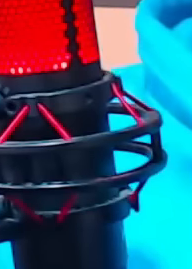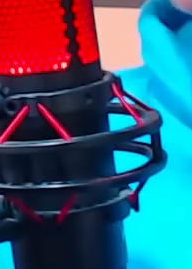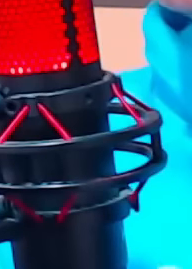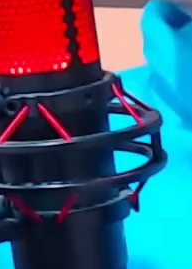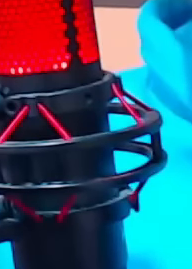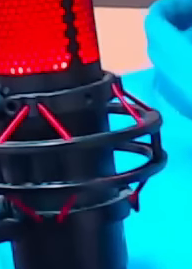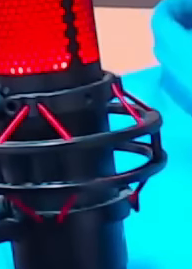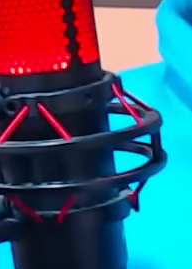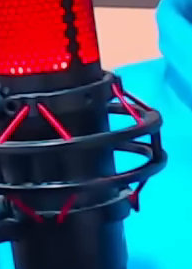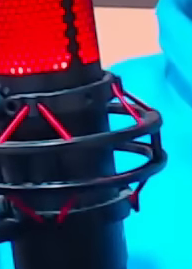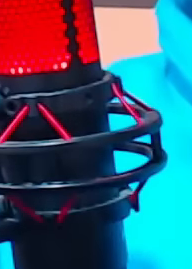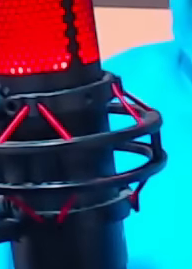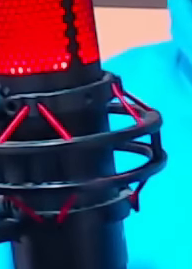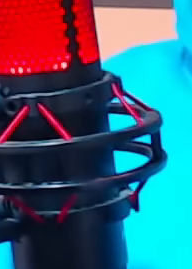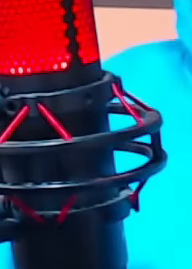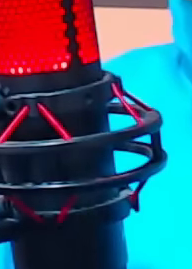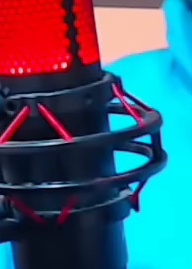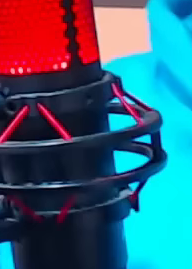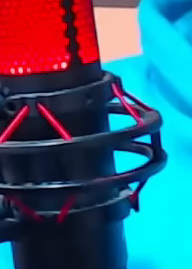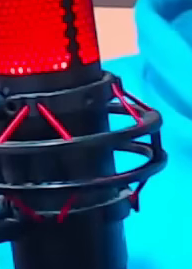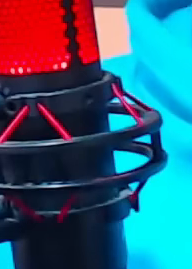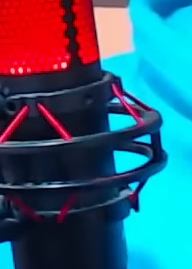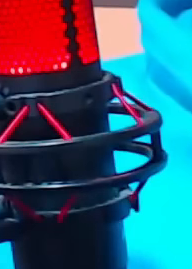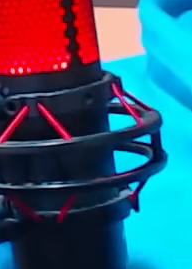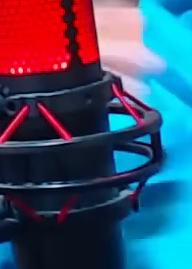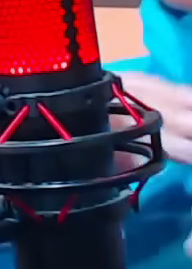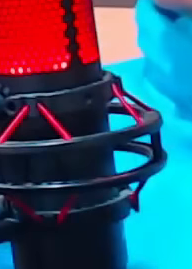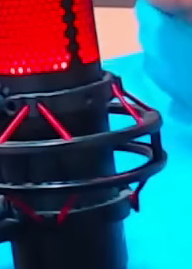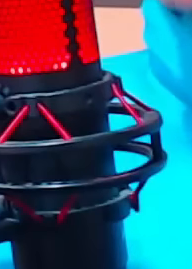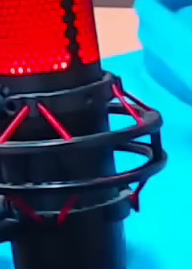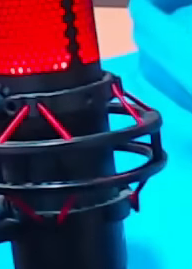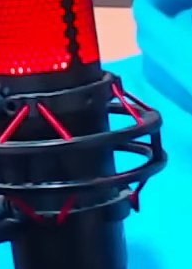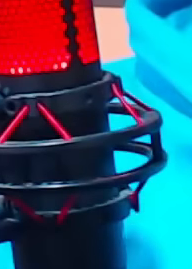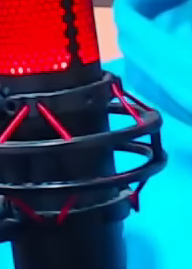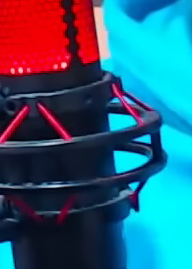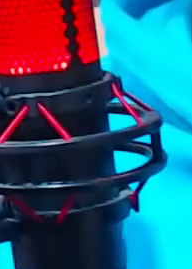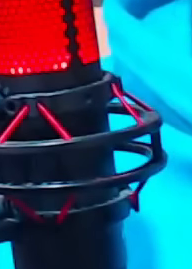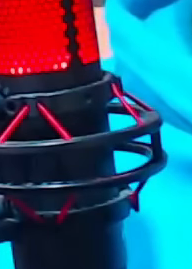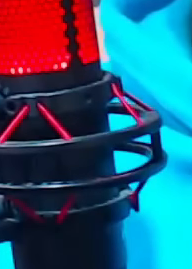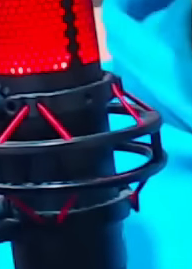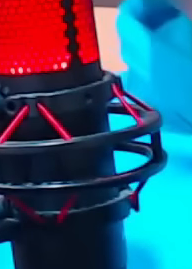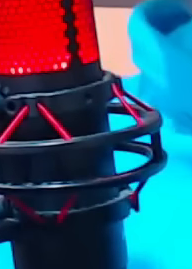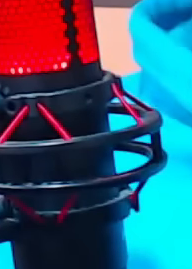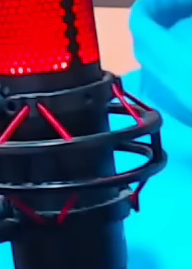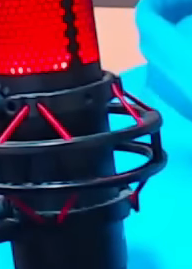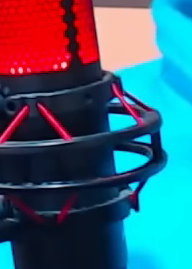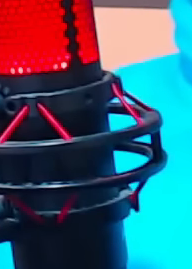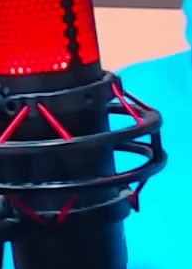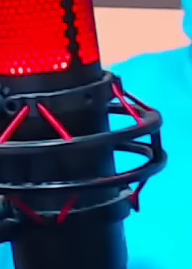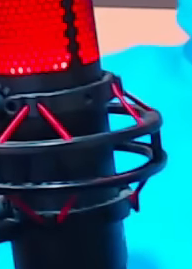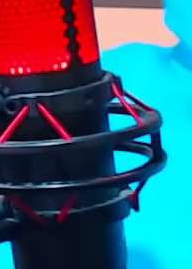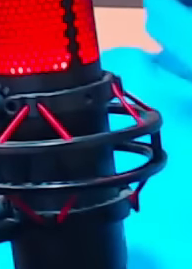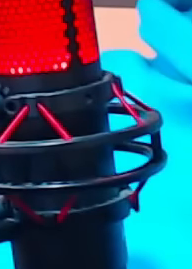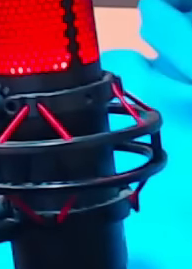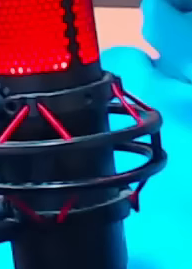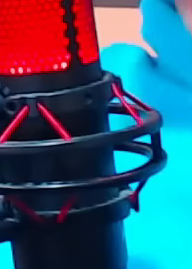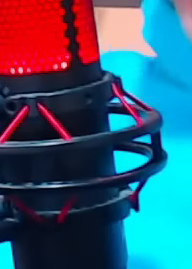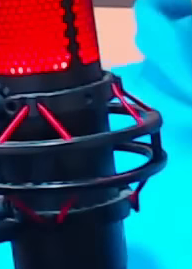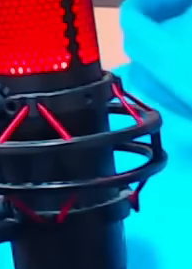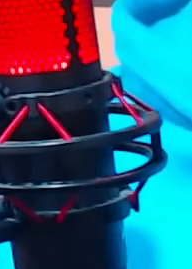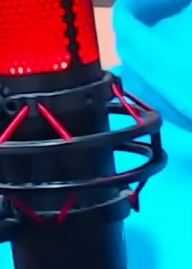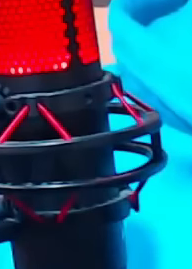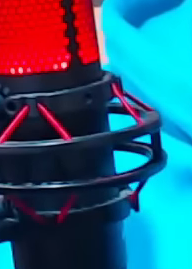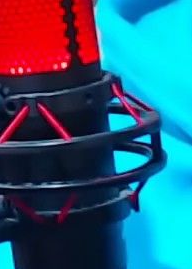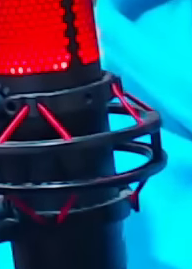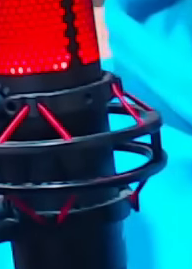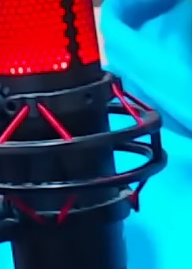todo donde están enterrado el mismísimo Arturo Prat. La verdad que se me puso la piel de gallina en ese momento. Pero bueno, gente,